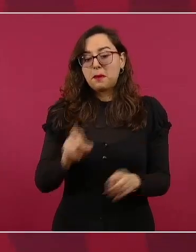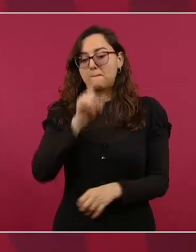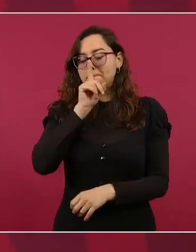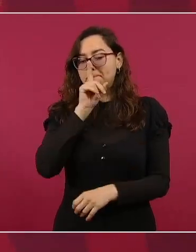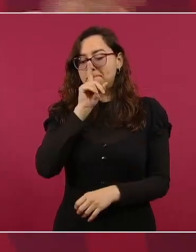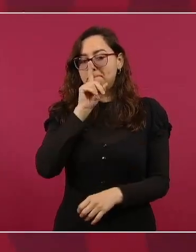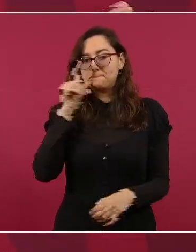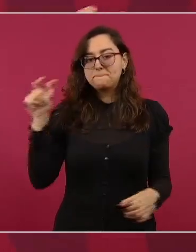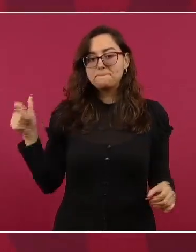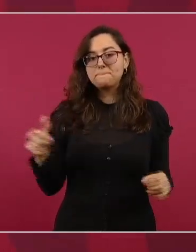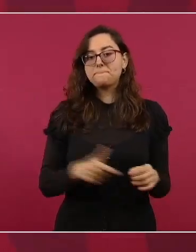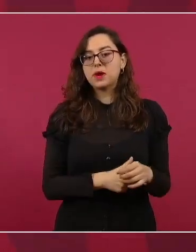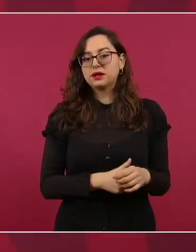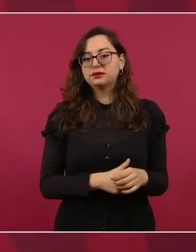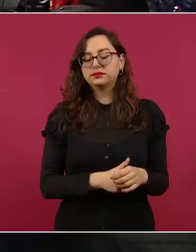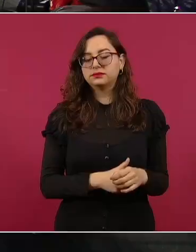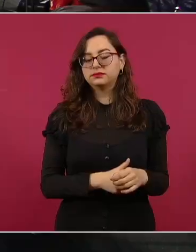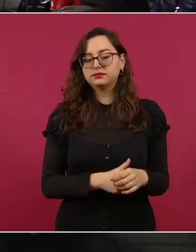Es más,